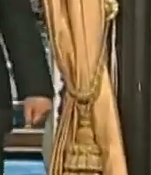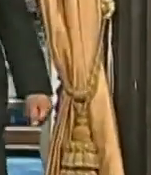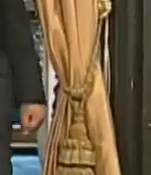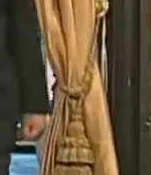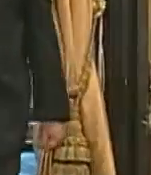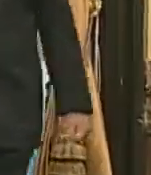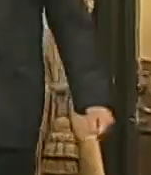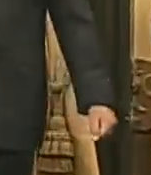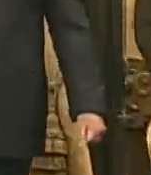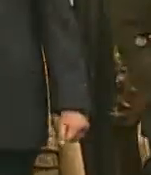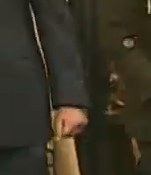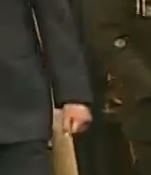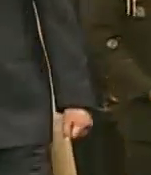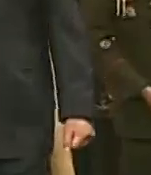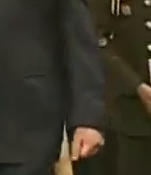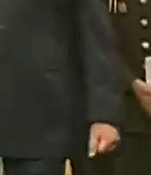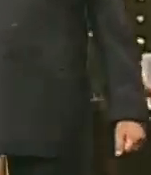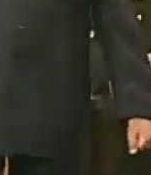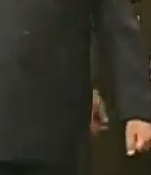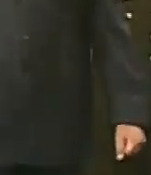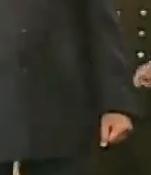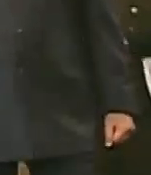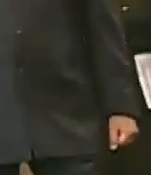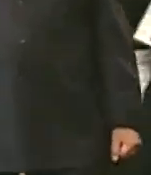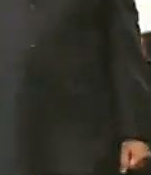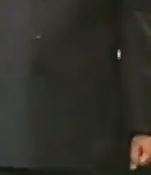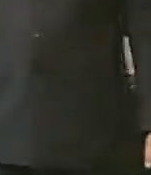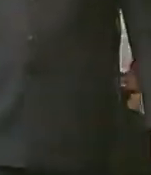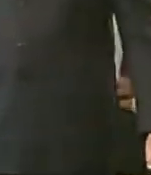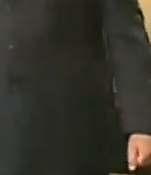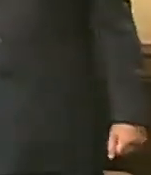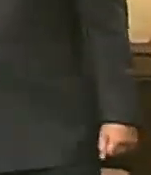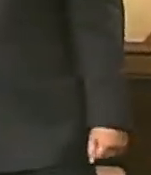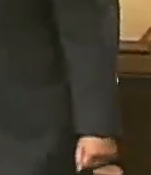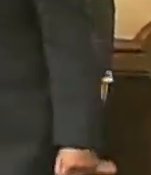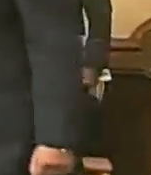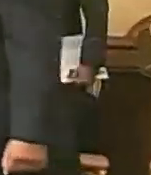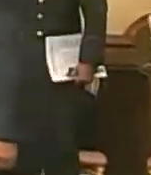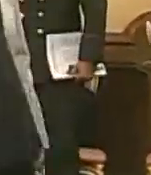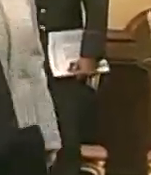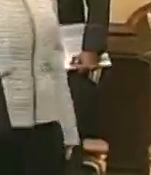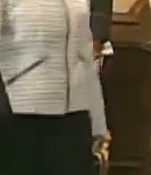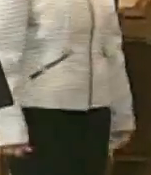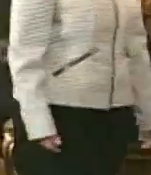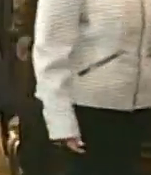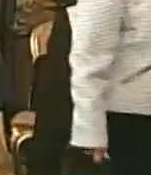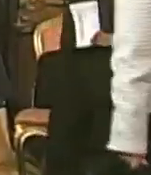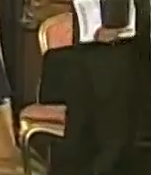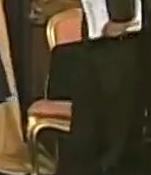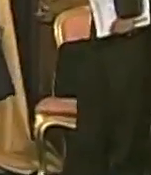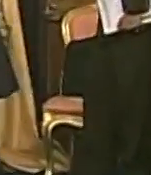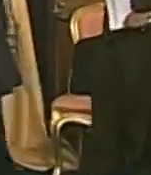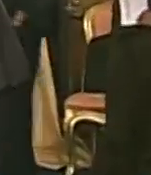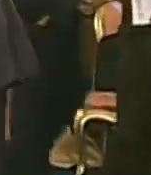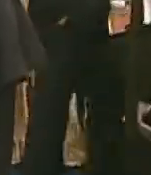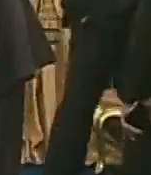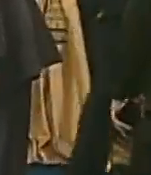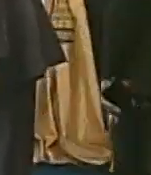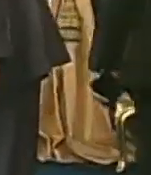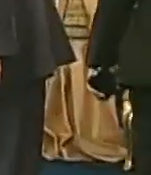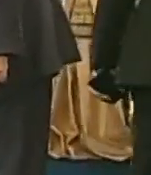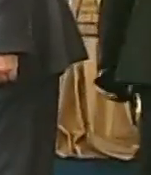de Miraflores, donde se lleva a cabo un acto con motivo de condecorar a insignes cultores y cultoras de nuestro país. Lidera esta